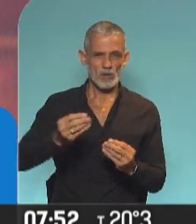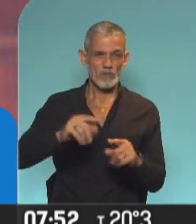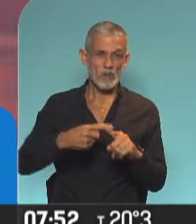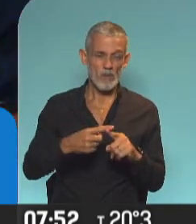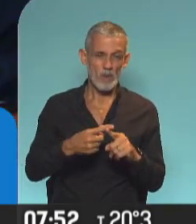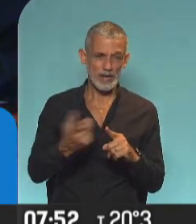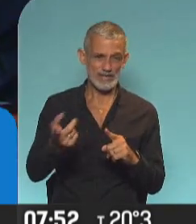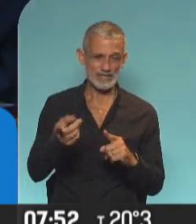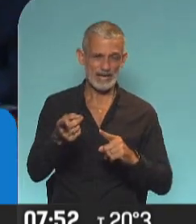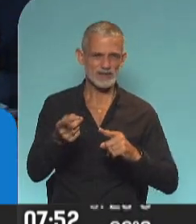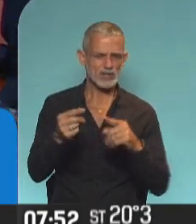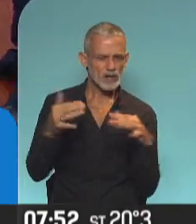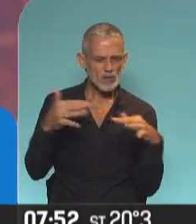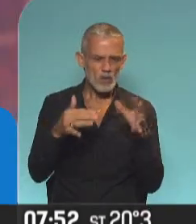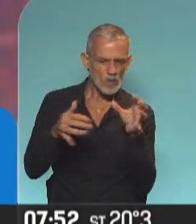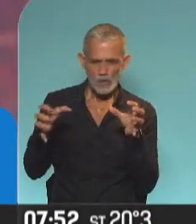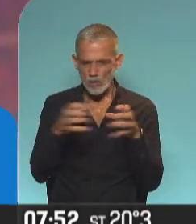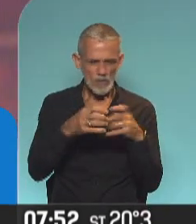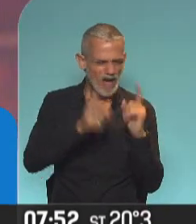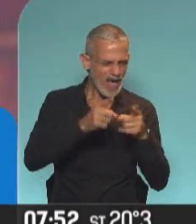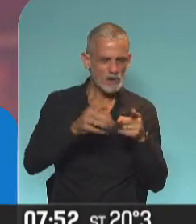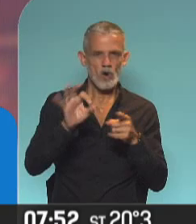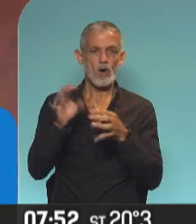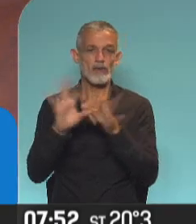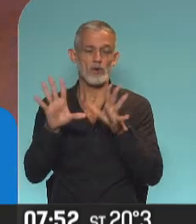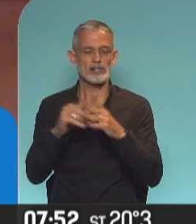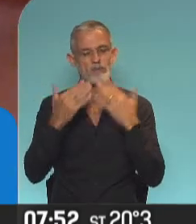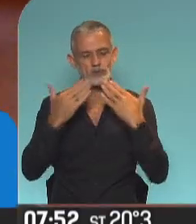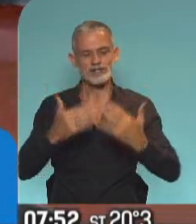es un régimen donde digamos. se combinan las dos cosas y es por lo tanto muy confuso. Gracias, José, muy interesante como siempre.